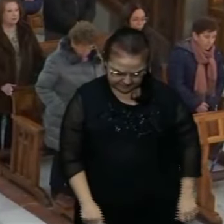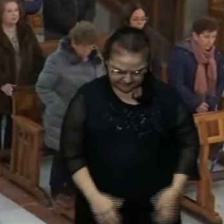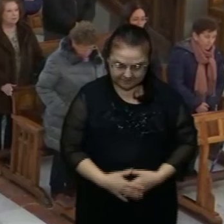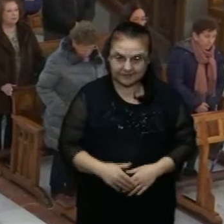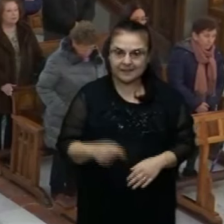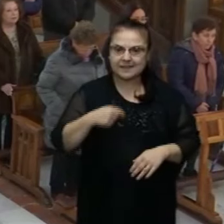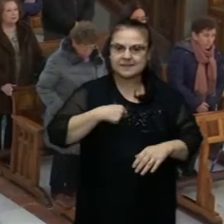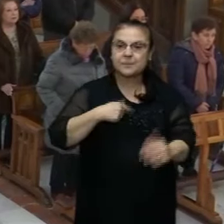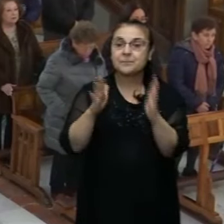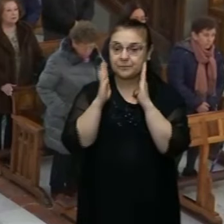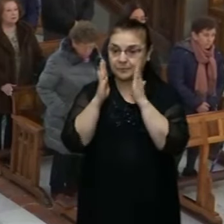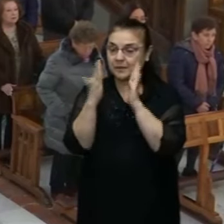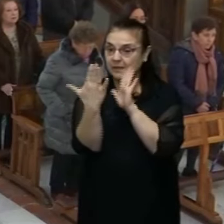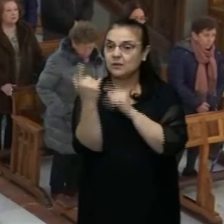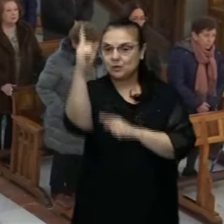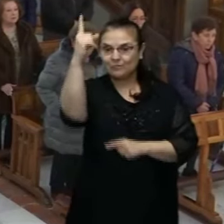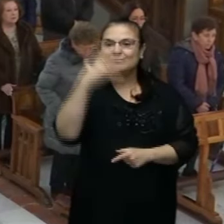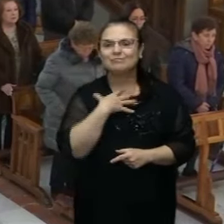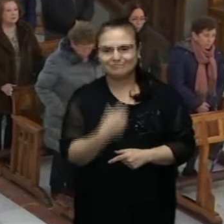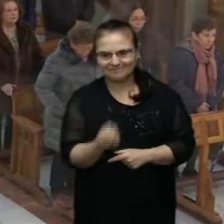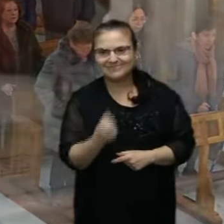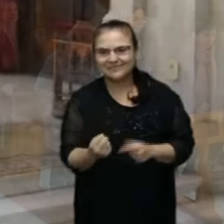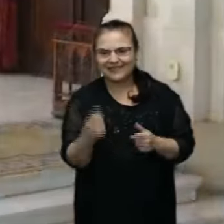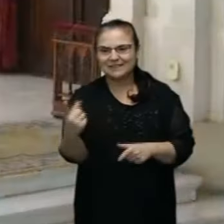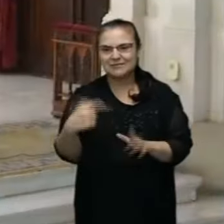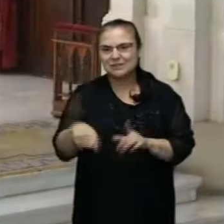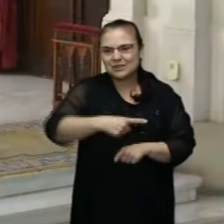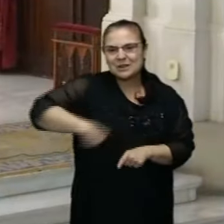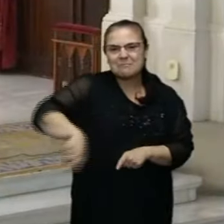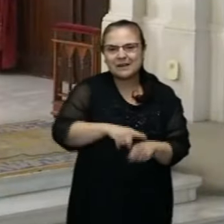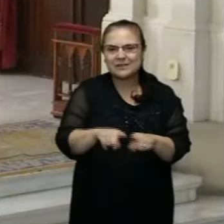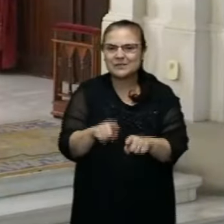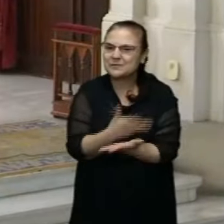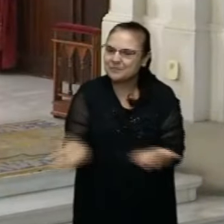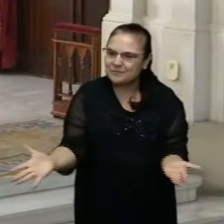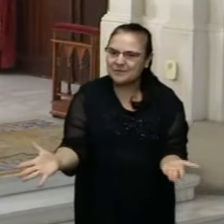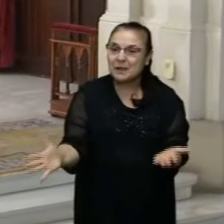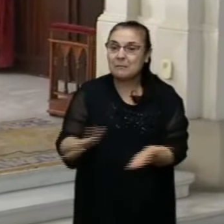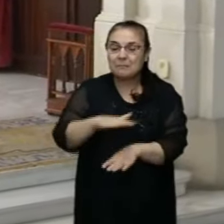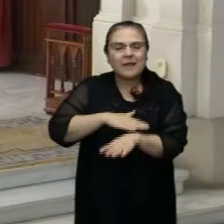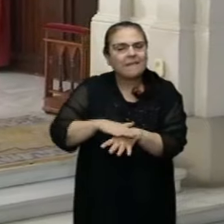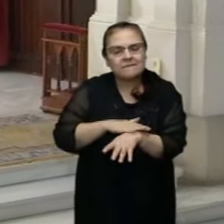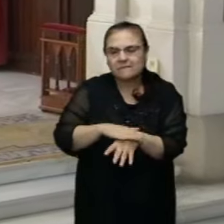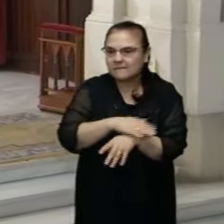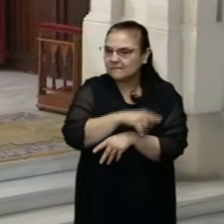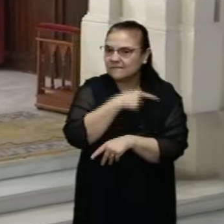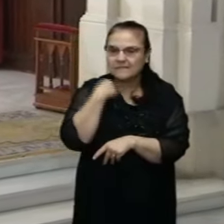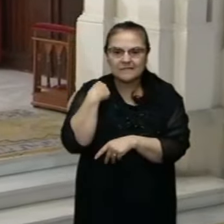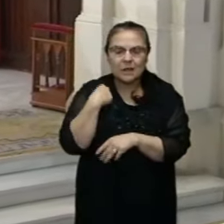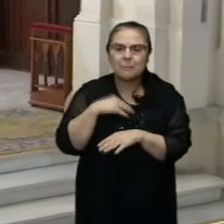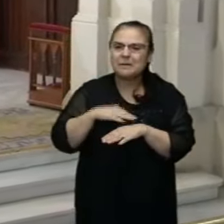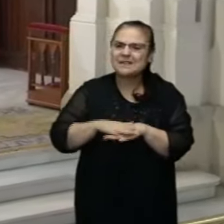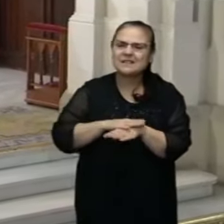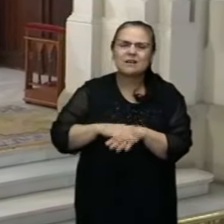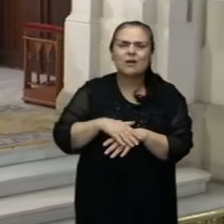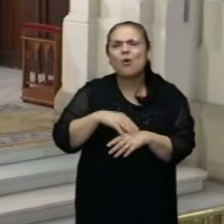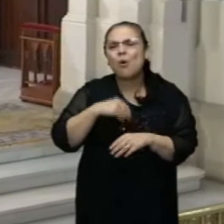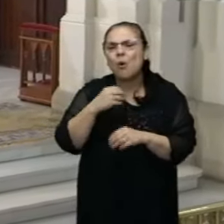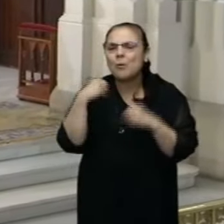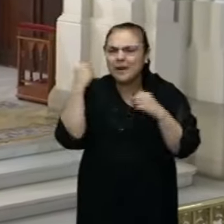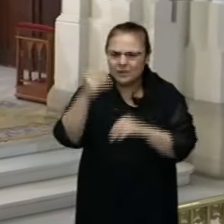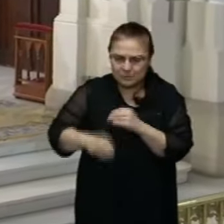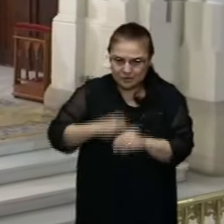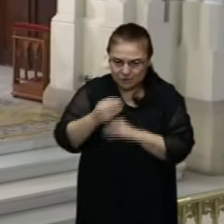Yo confieso ante Dios Todopoderoso y ante vosotros, hermanos, que he pecado mucho de pensamiento,